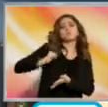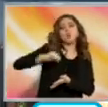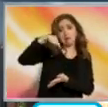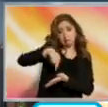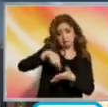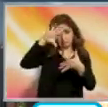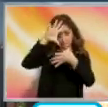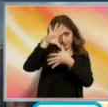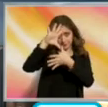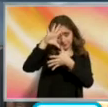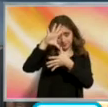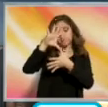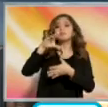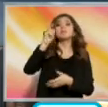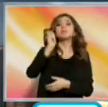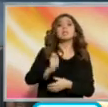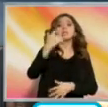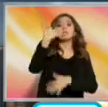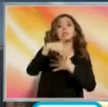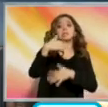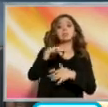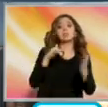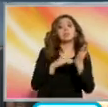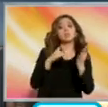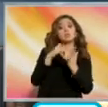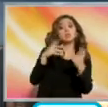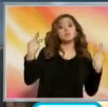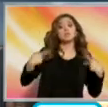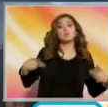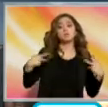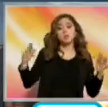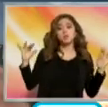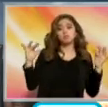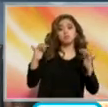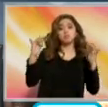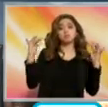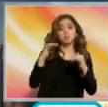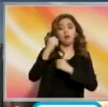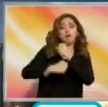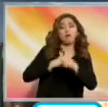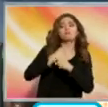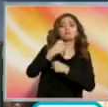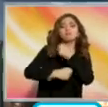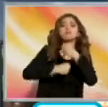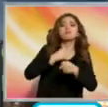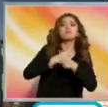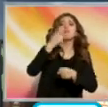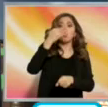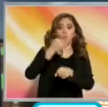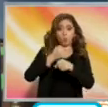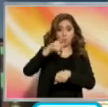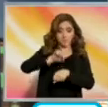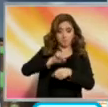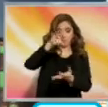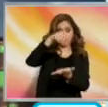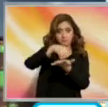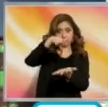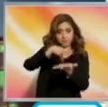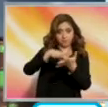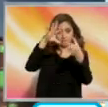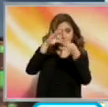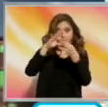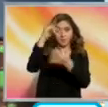cierto, recibe a más de 15 millones de personas anualmente. Y el día de hoy le traemos la agenda de actividades del Bosque